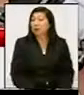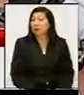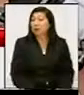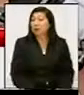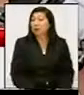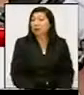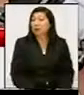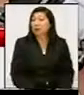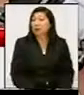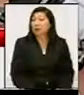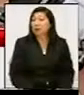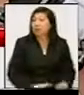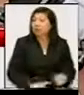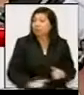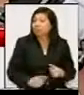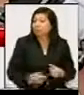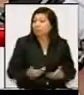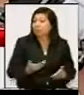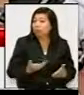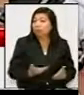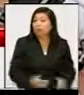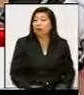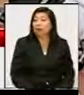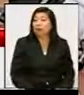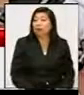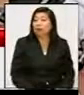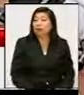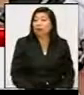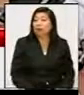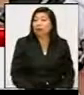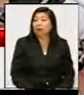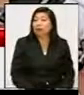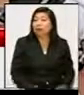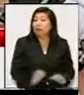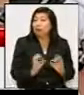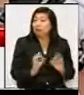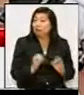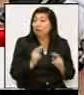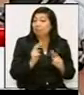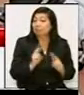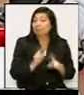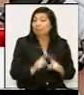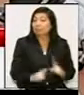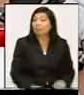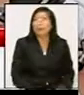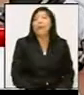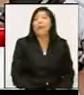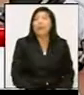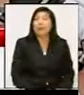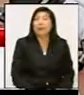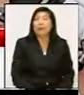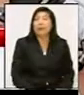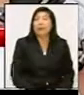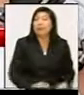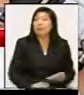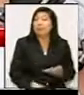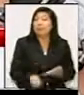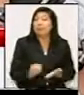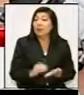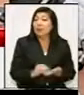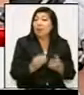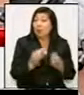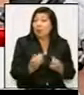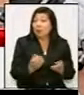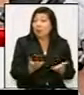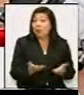habido una no he sido exacto en mis apreciaciones, pero vuelvo a repetir, porque justamente